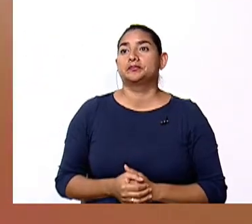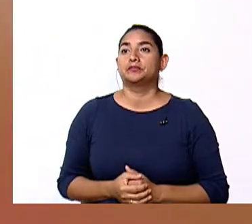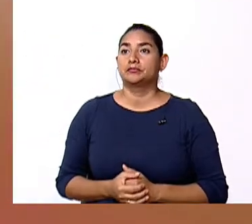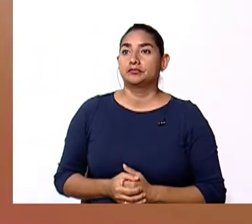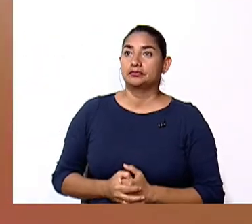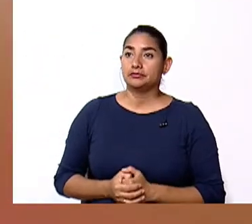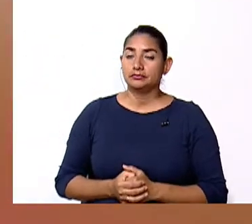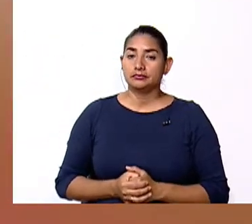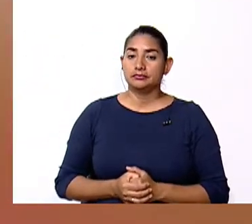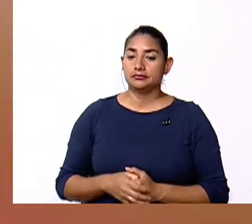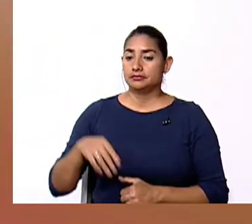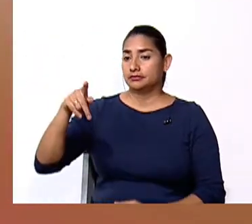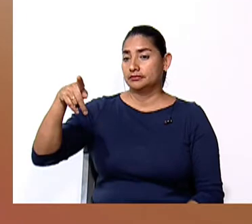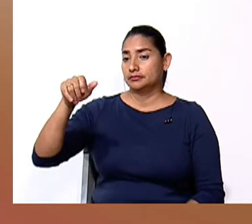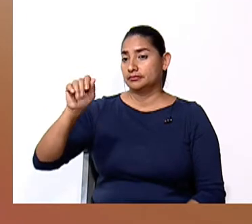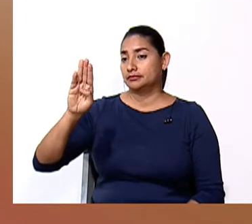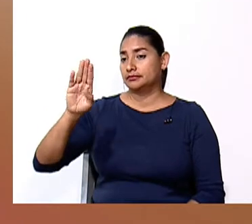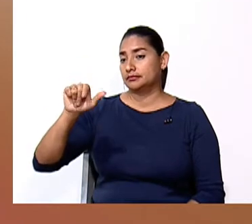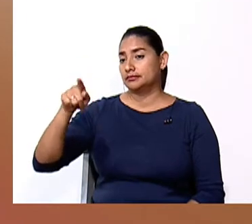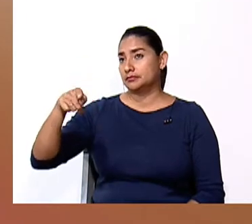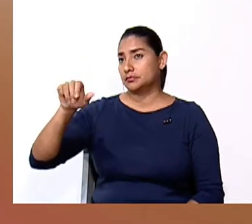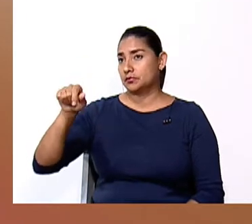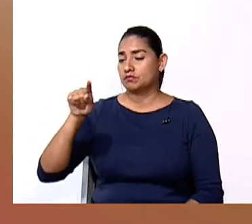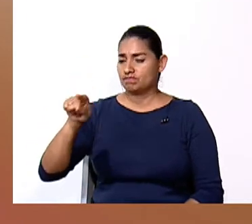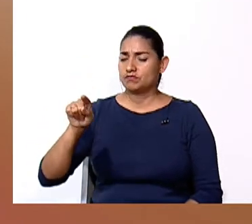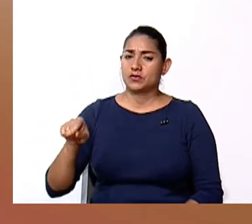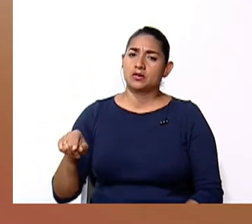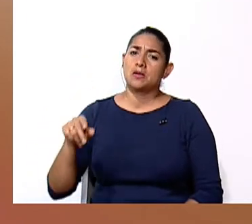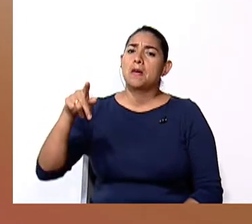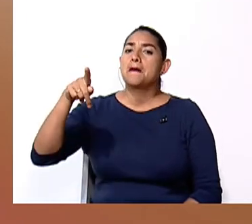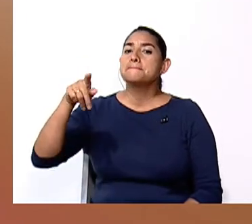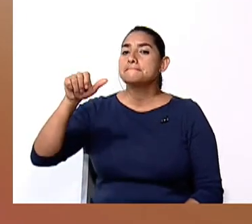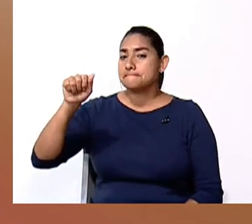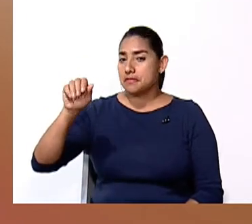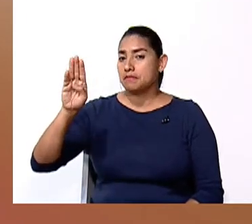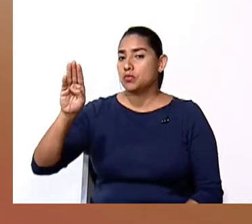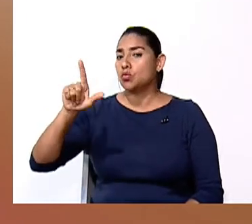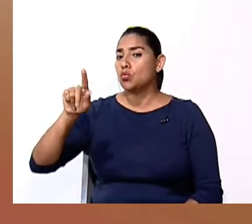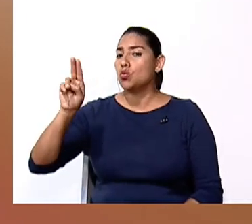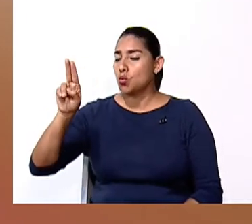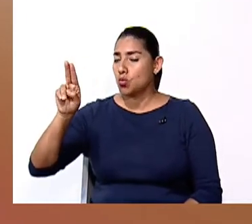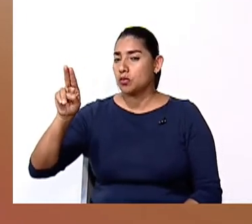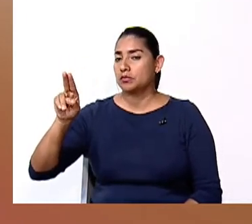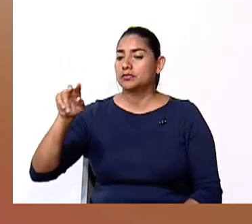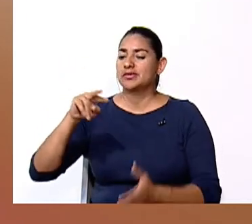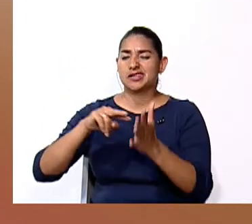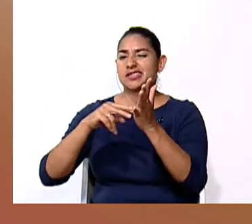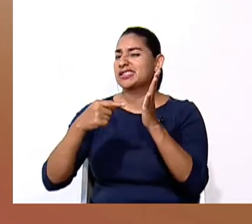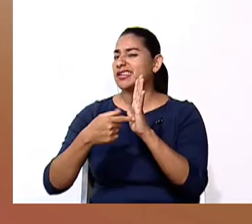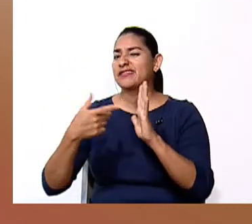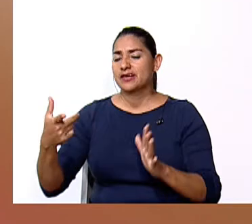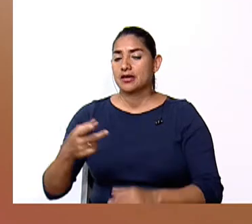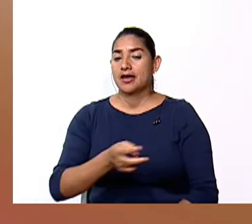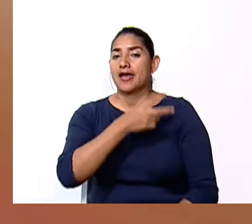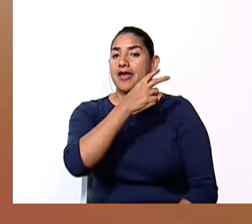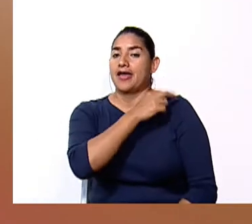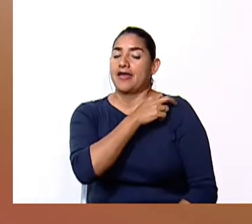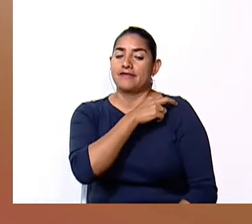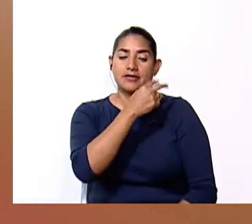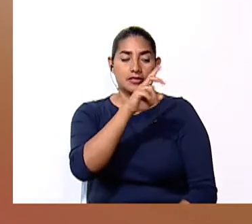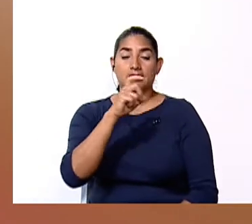eliminaron a Diego y a muchos de sus españoles y ahí pudieron hacer que Cocorí